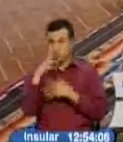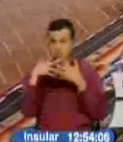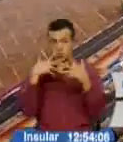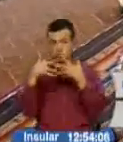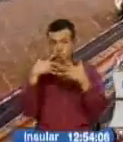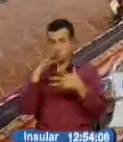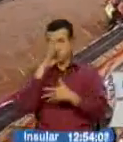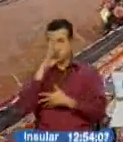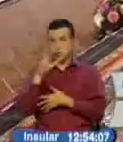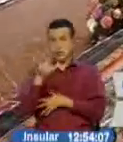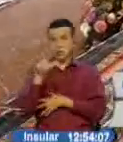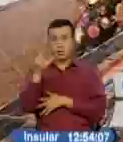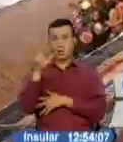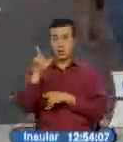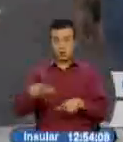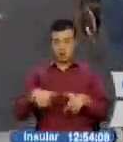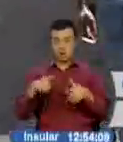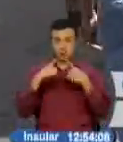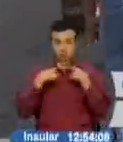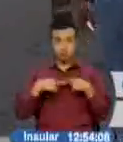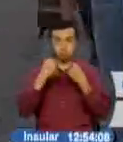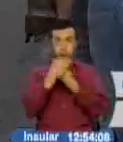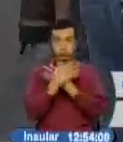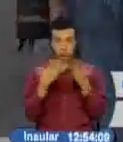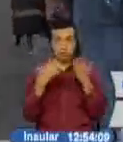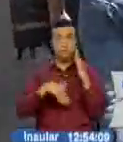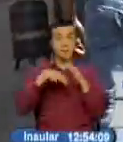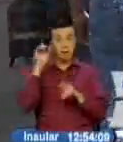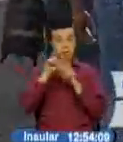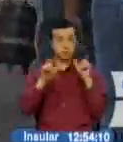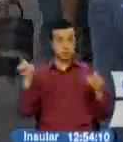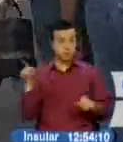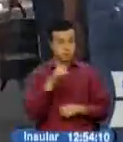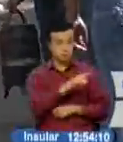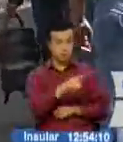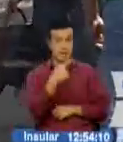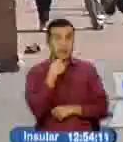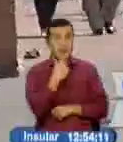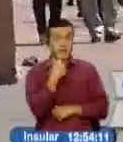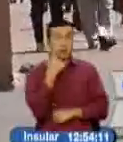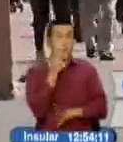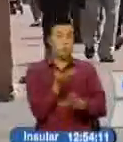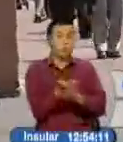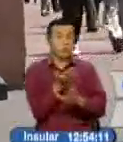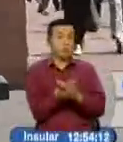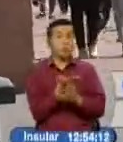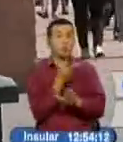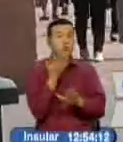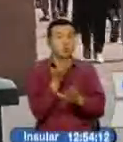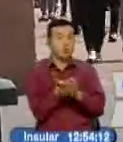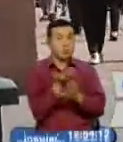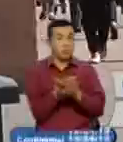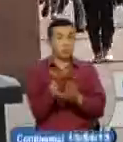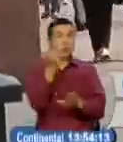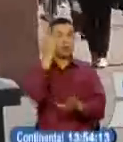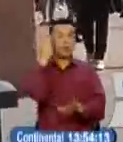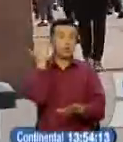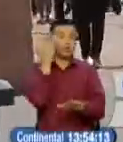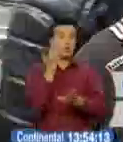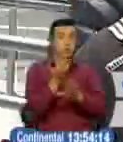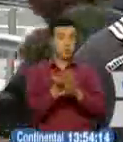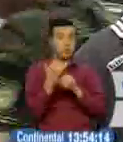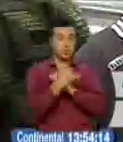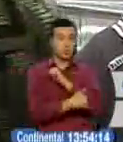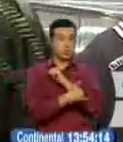Lenín Moreno quienes se han pronunciado, sino también la ciudadanía, quienes esperan que el planteamiento consiga erradicar un mal que históricamente ha afectado al